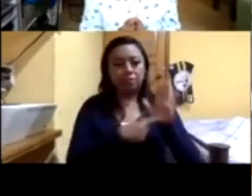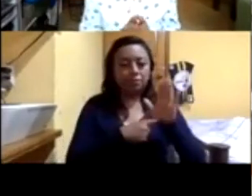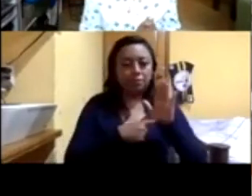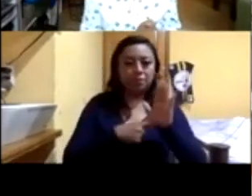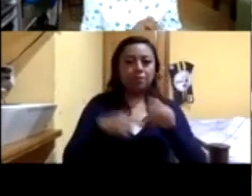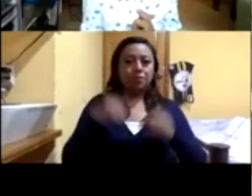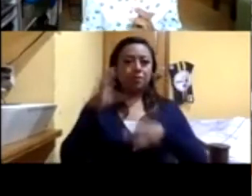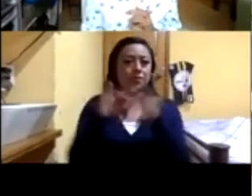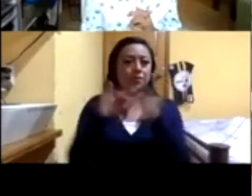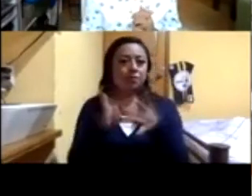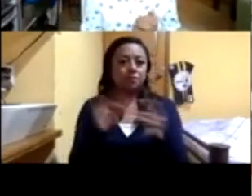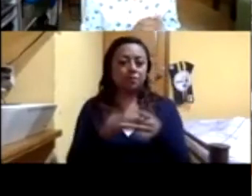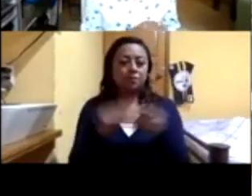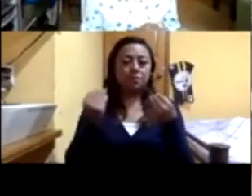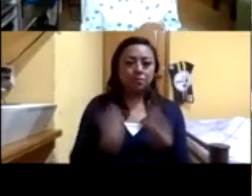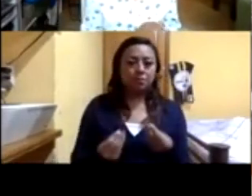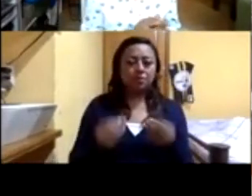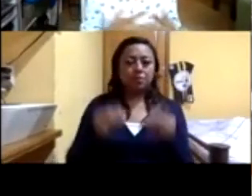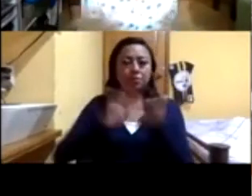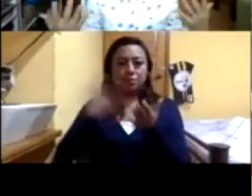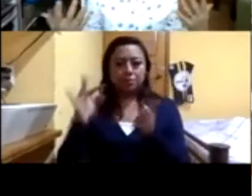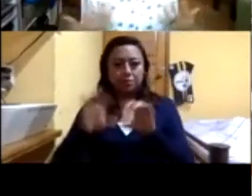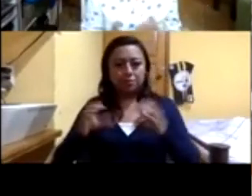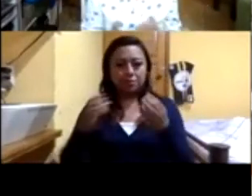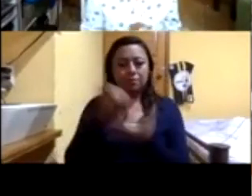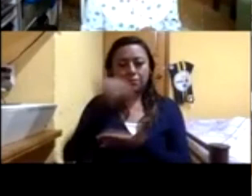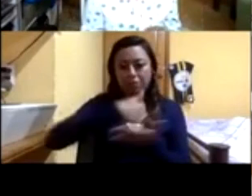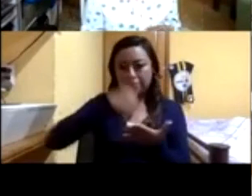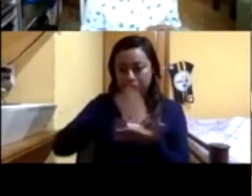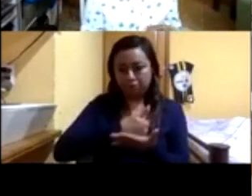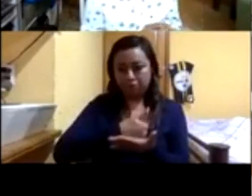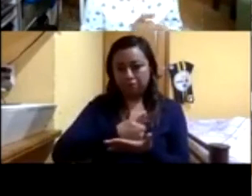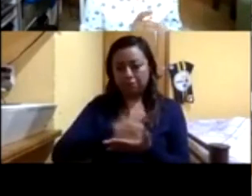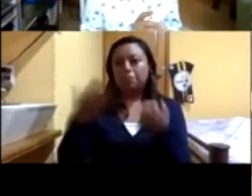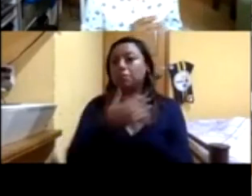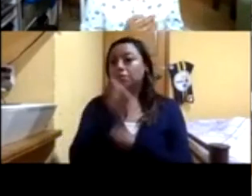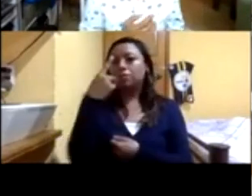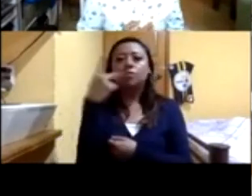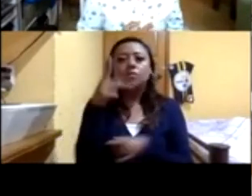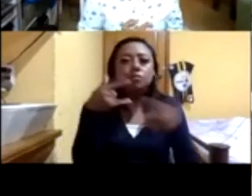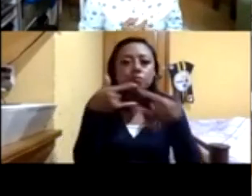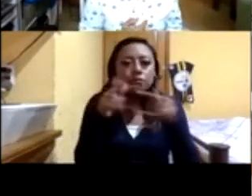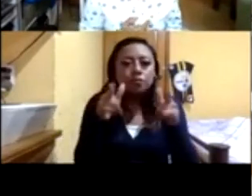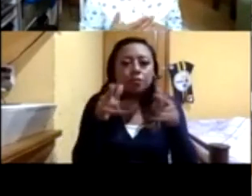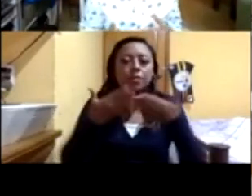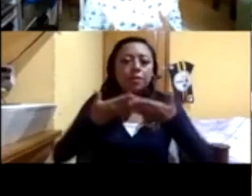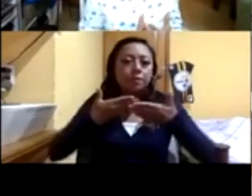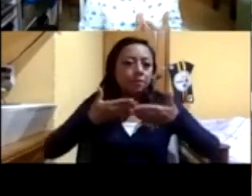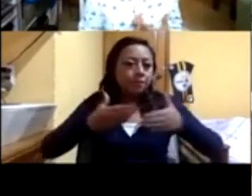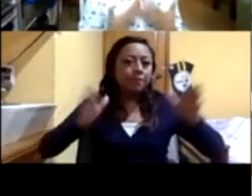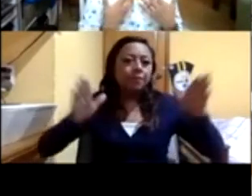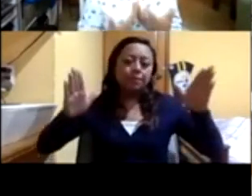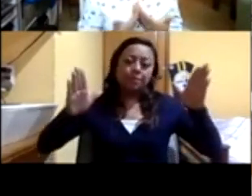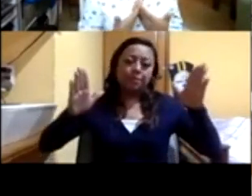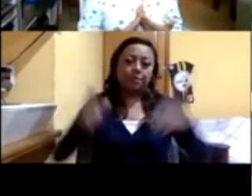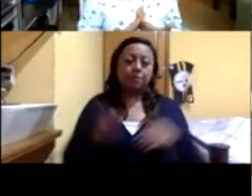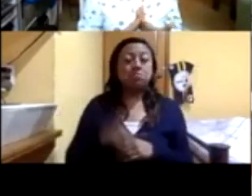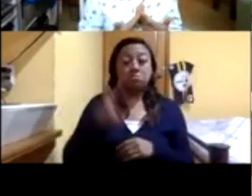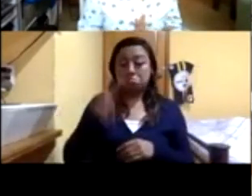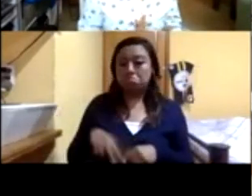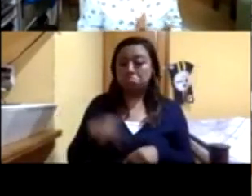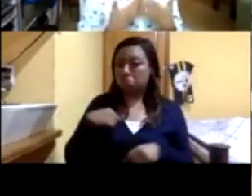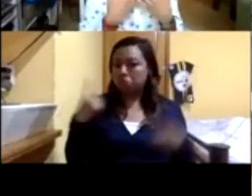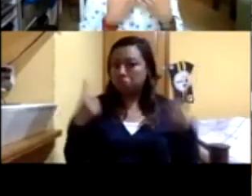Muchas gracias al Congreso de la Ciudad por abrirnos las puertas. Sin duda creo que, o sea, justo en la medida en que